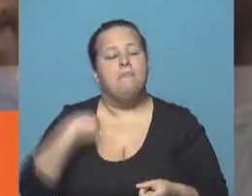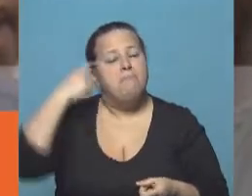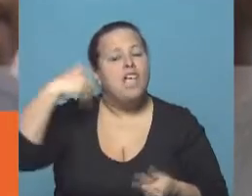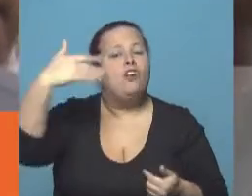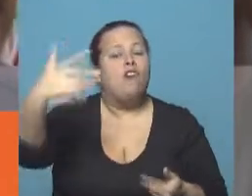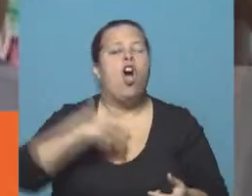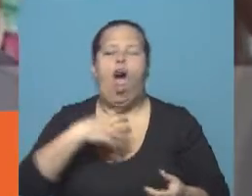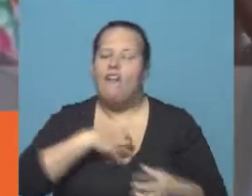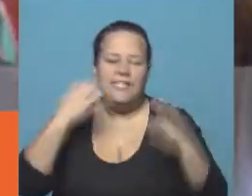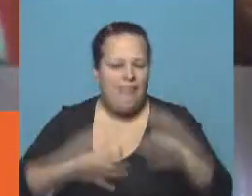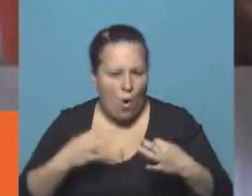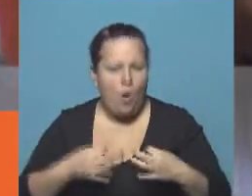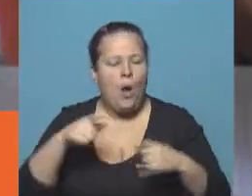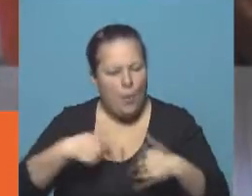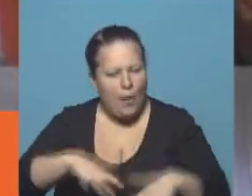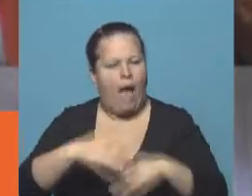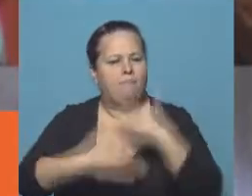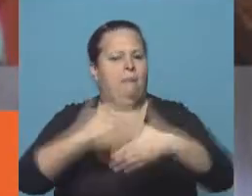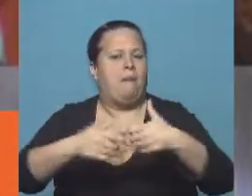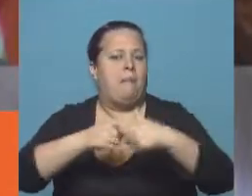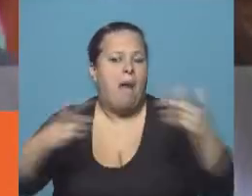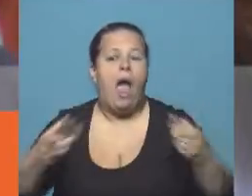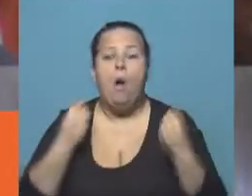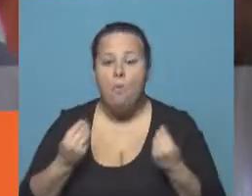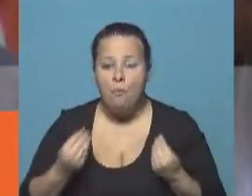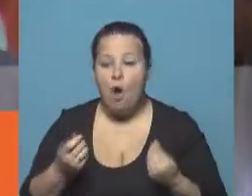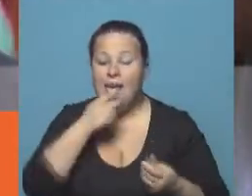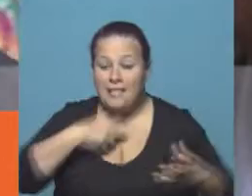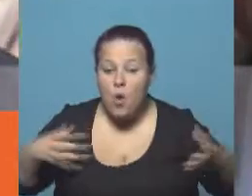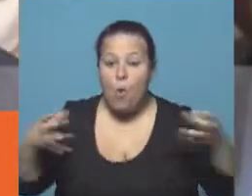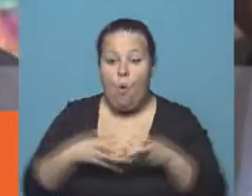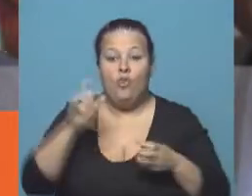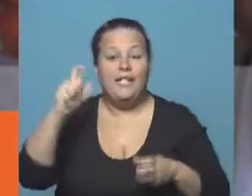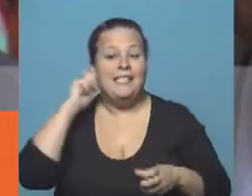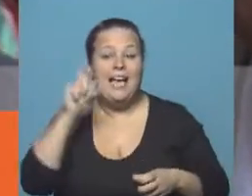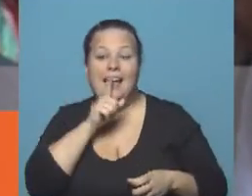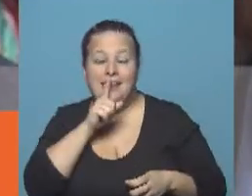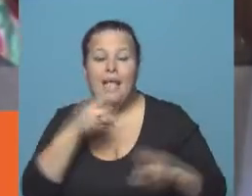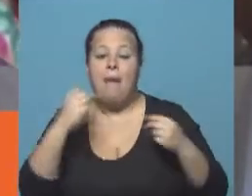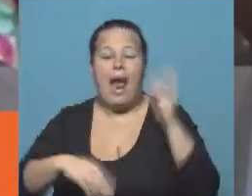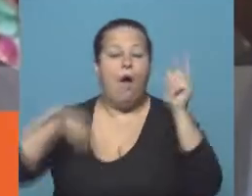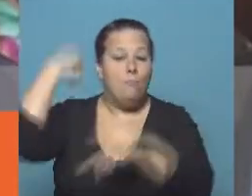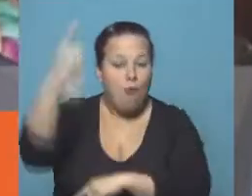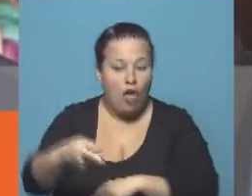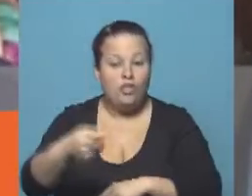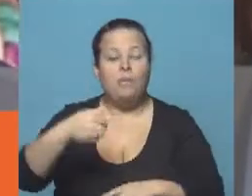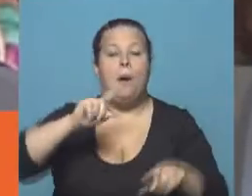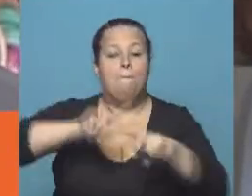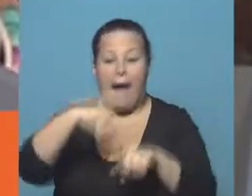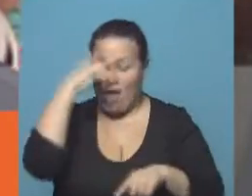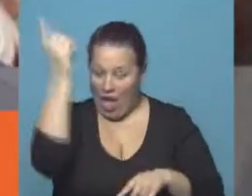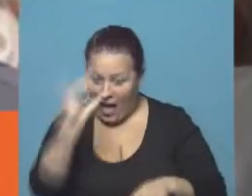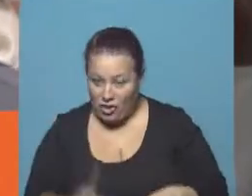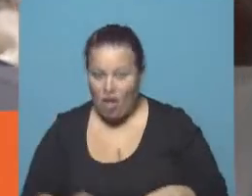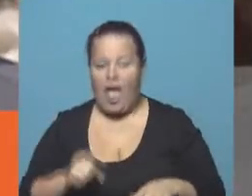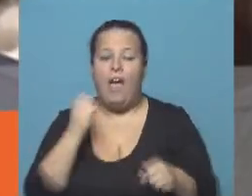perspectiva y la confianza de que esto va creciendo. Porque si nos juntamos con la CGT para hacer próximamente un paro nacional